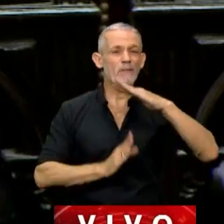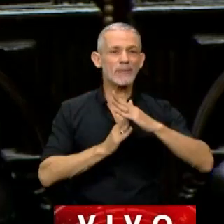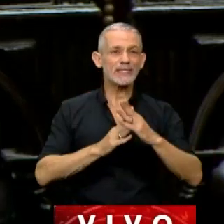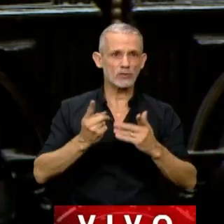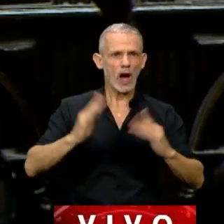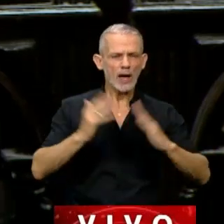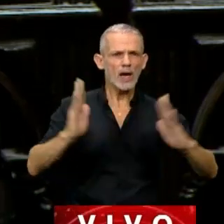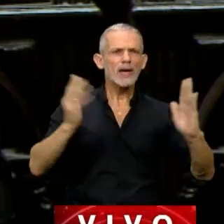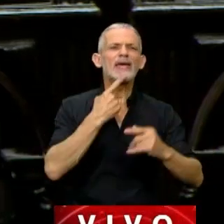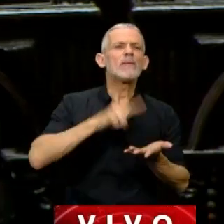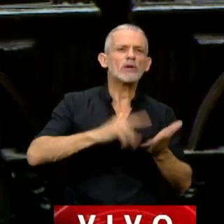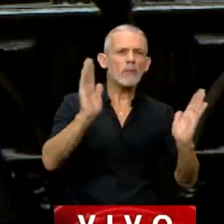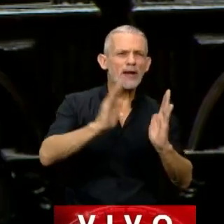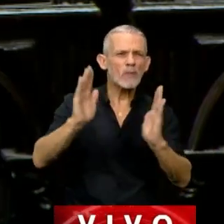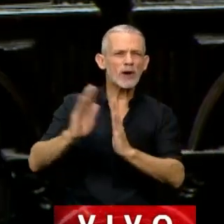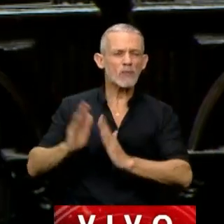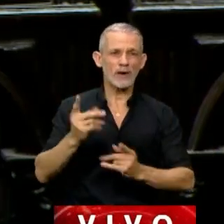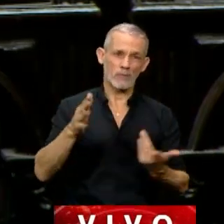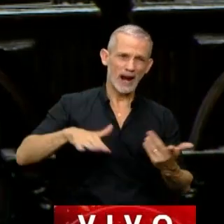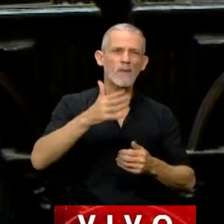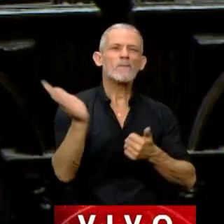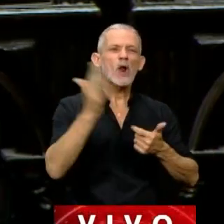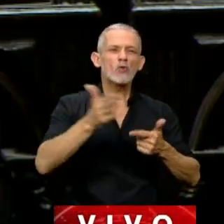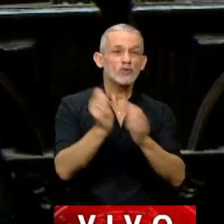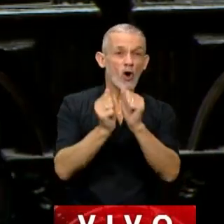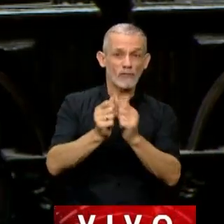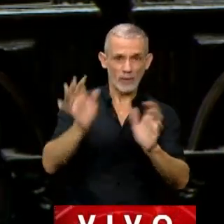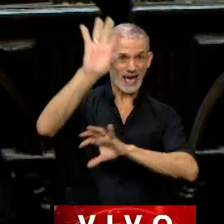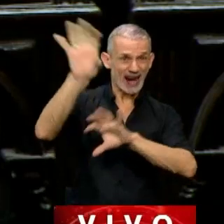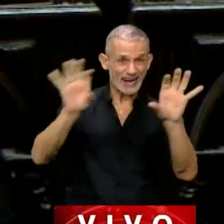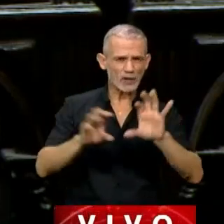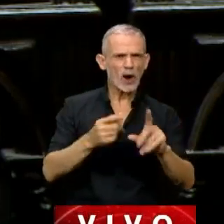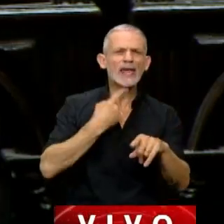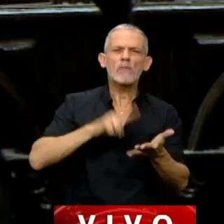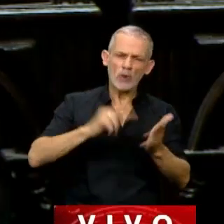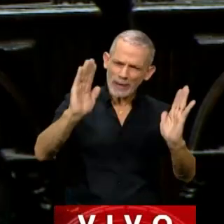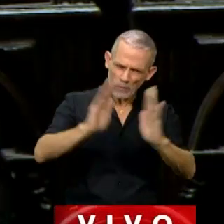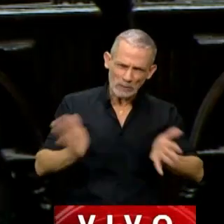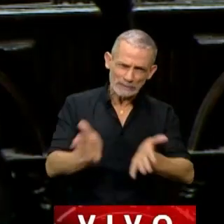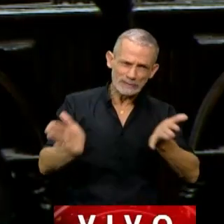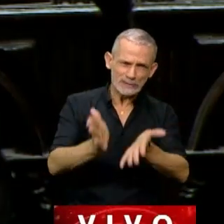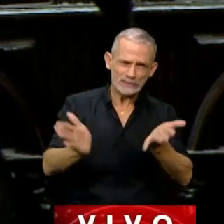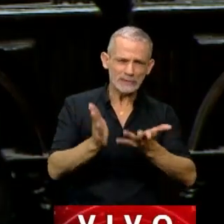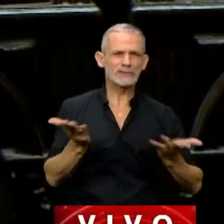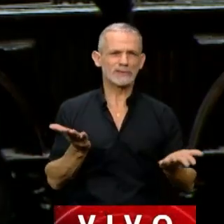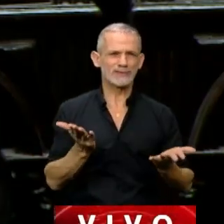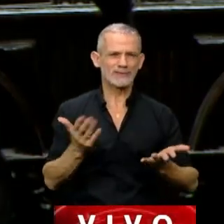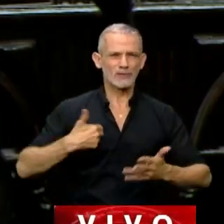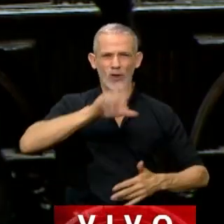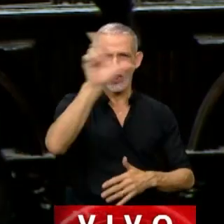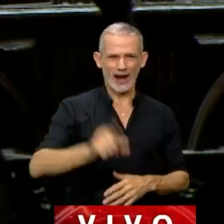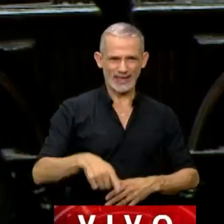reducciones de impuestos para los sectores productivos de las economías regionales que prácticamente abarcan todo el